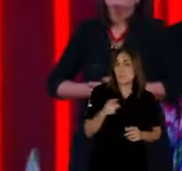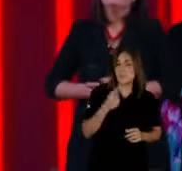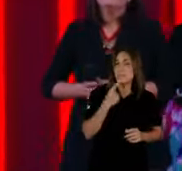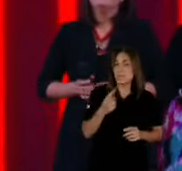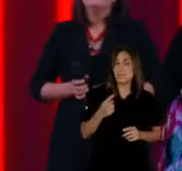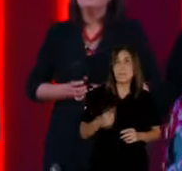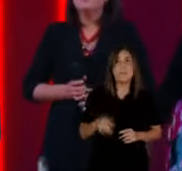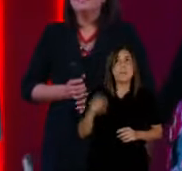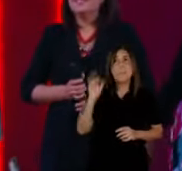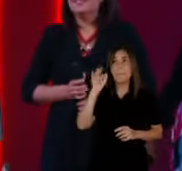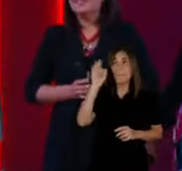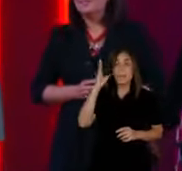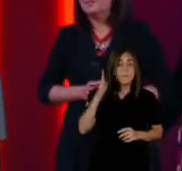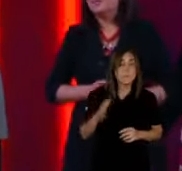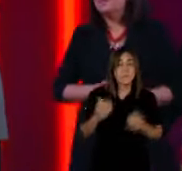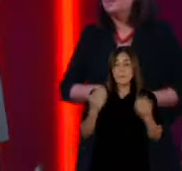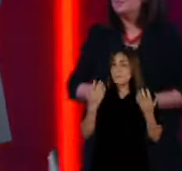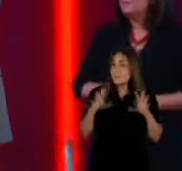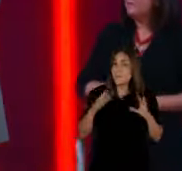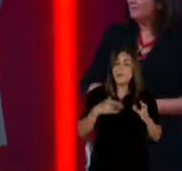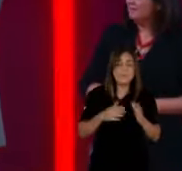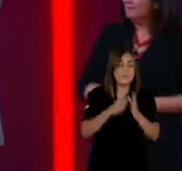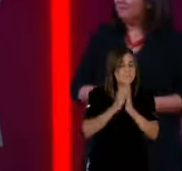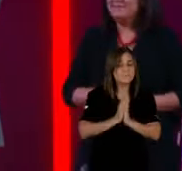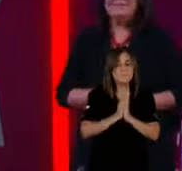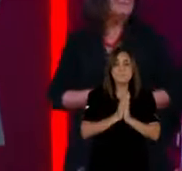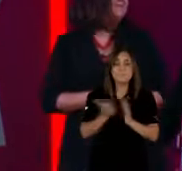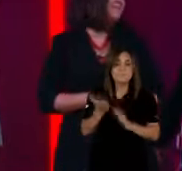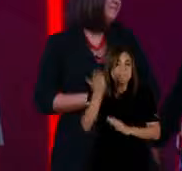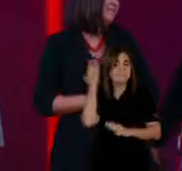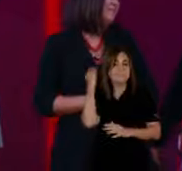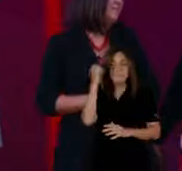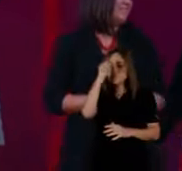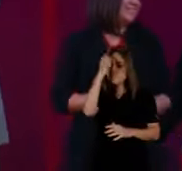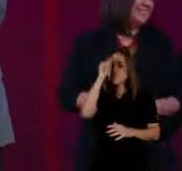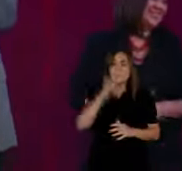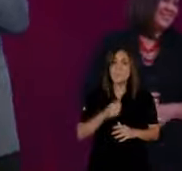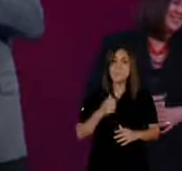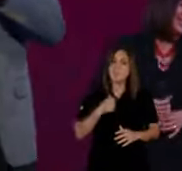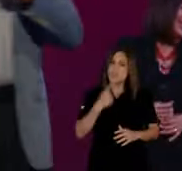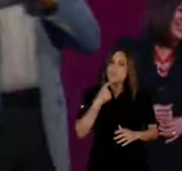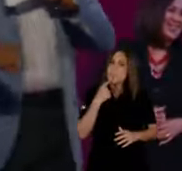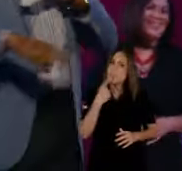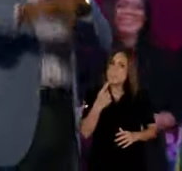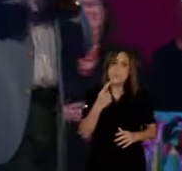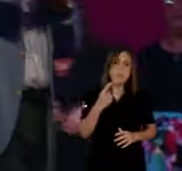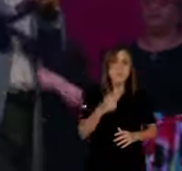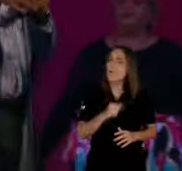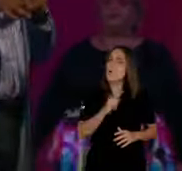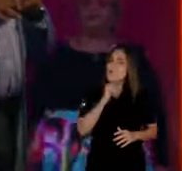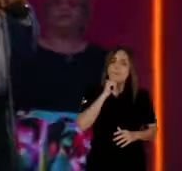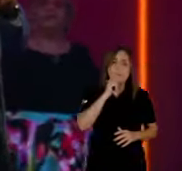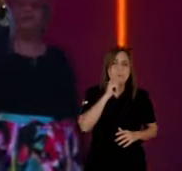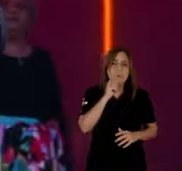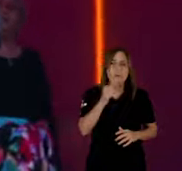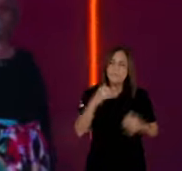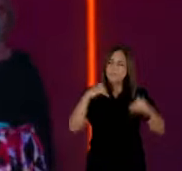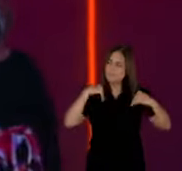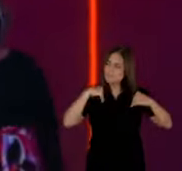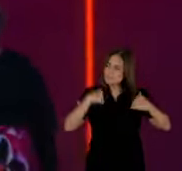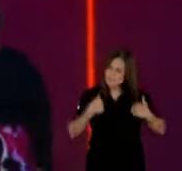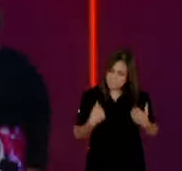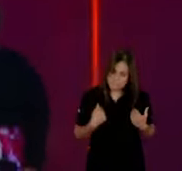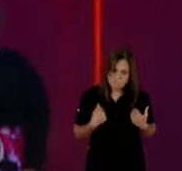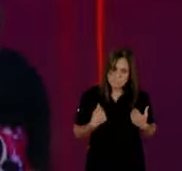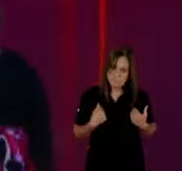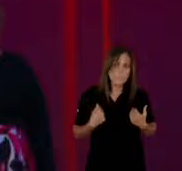desmayes. No desmayes. El tiempo determinado para esa contestación ya